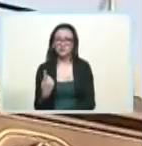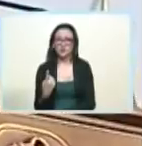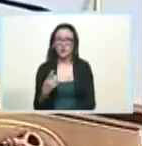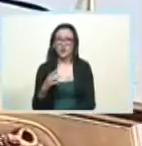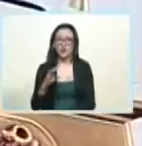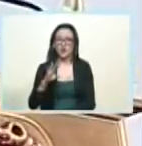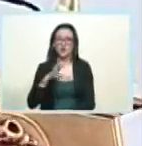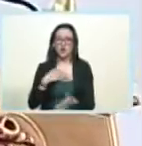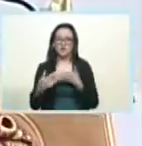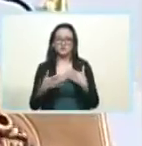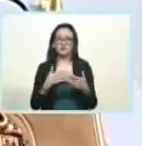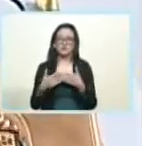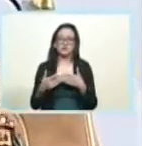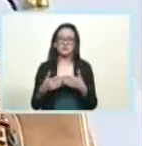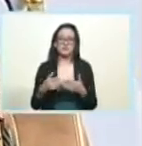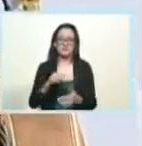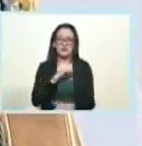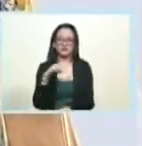mi incumbencia.